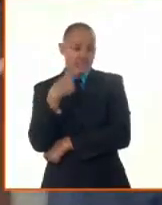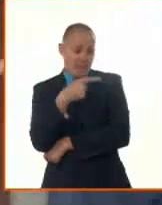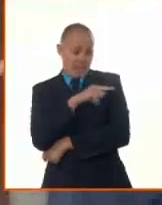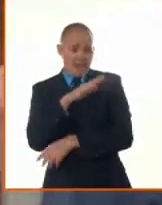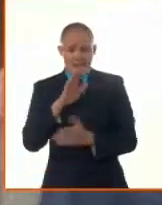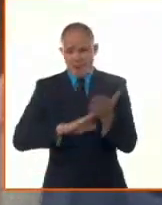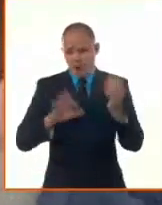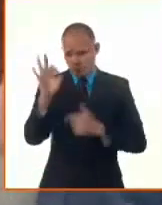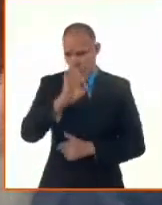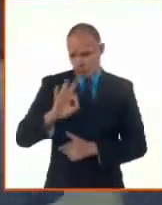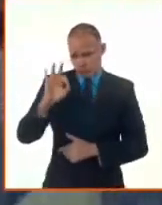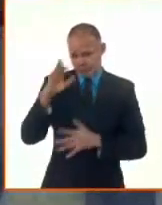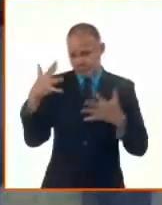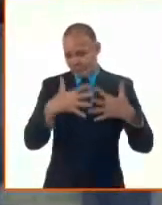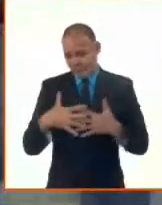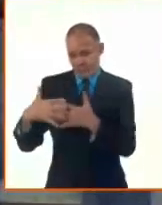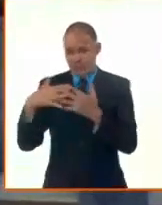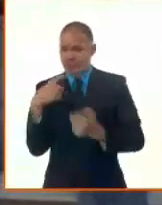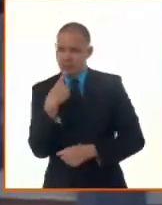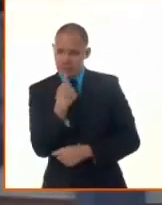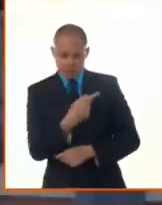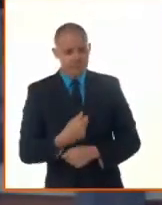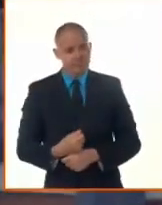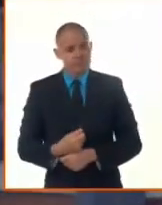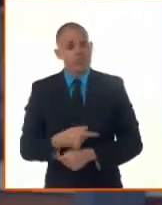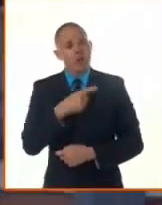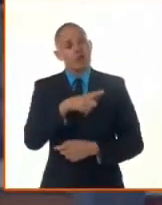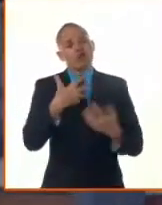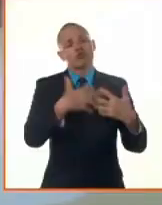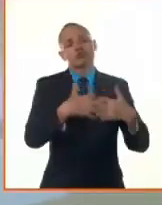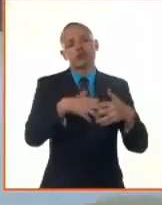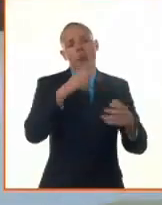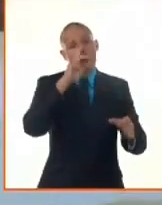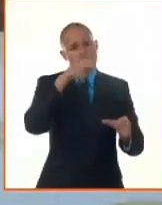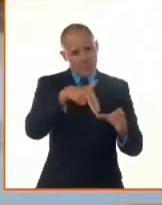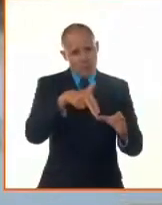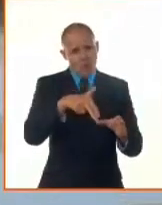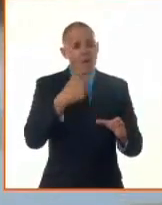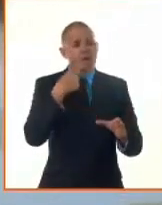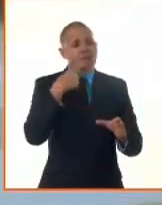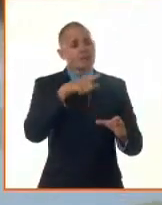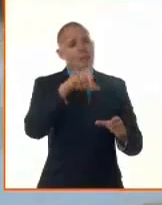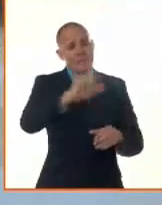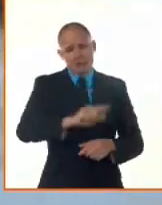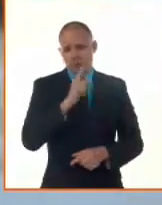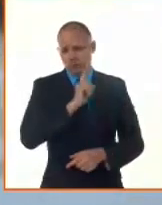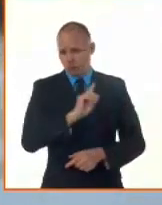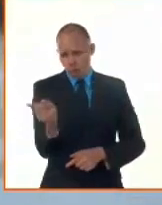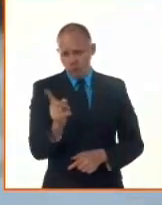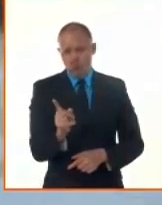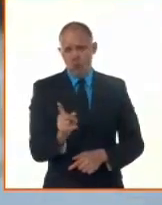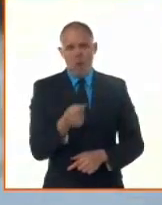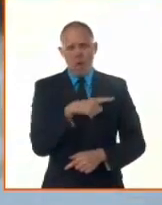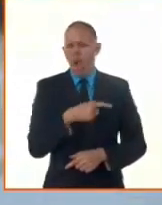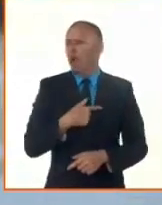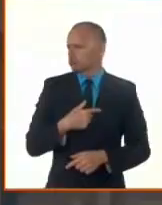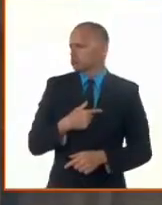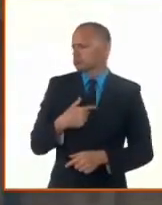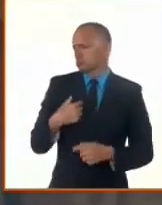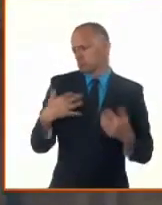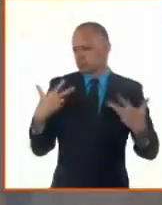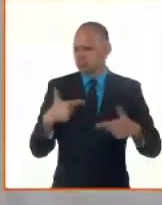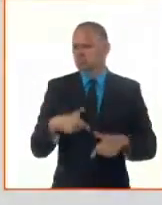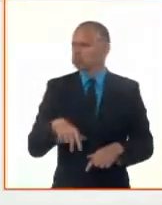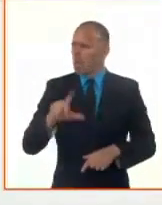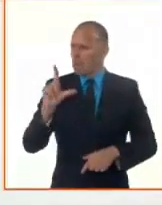Estados Unidos le dijo No reduzca la producción de petróleo en opec+ dijo bueno se va a reducir porque Arabia Saudita está pensando en